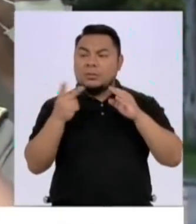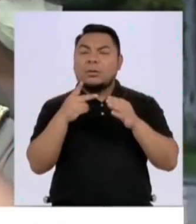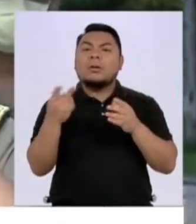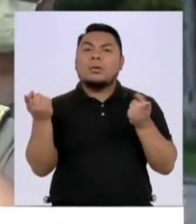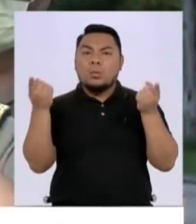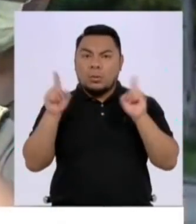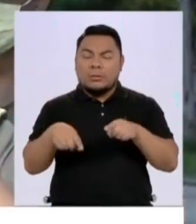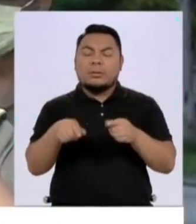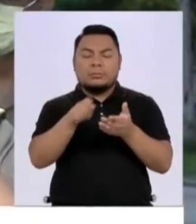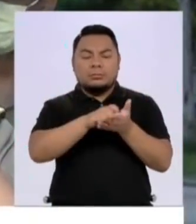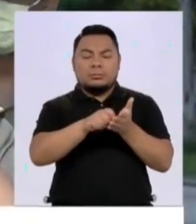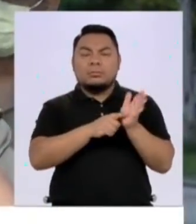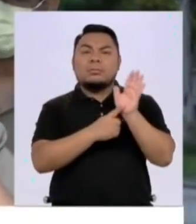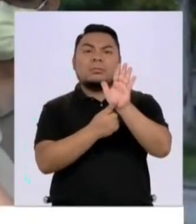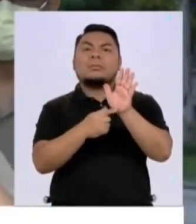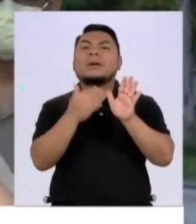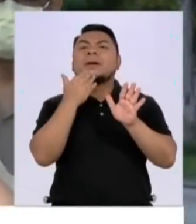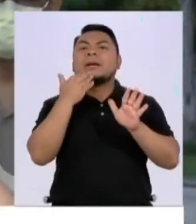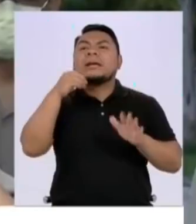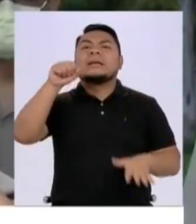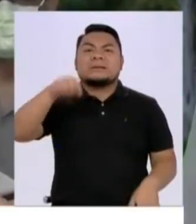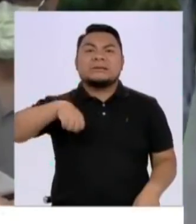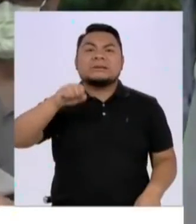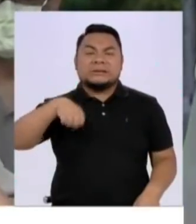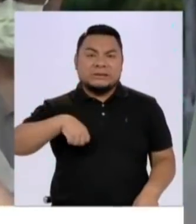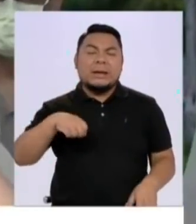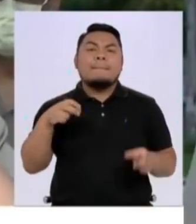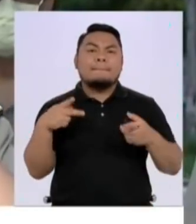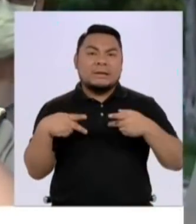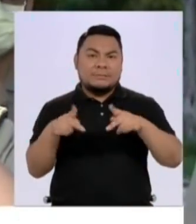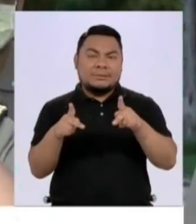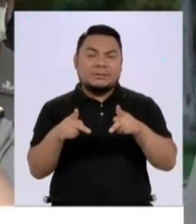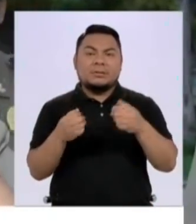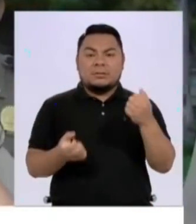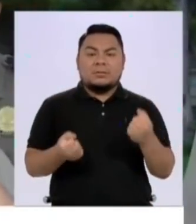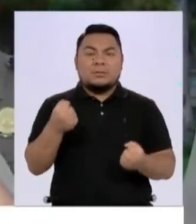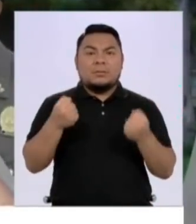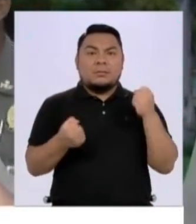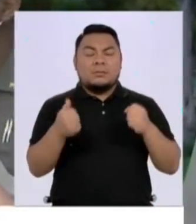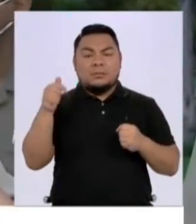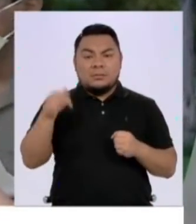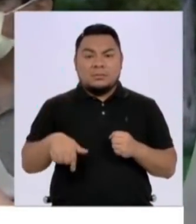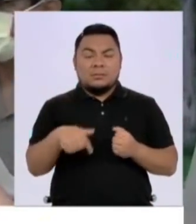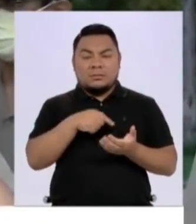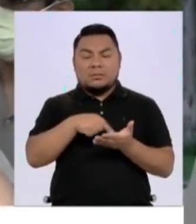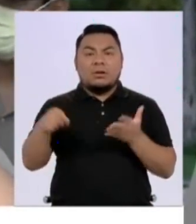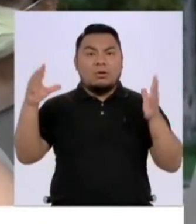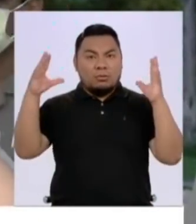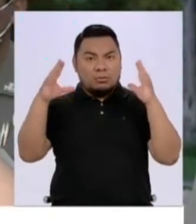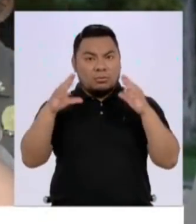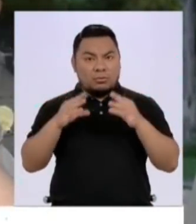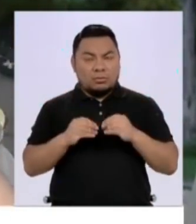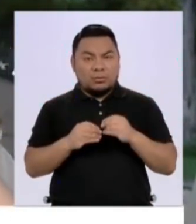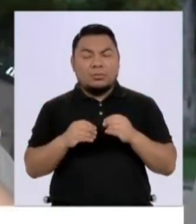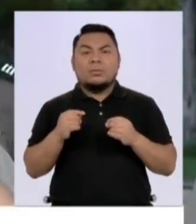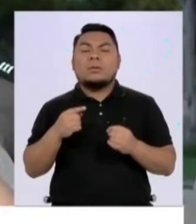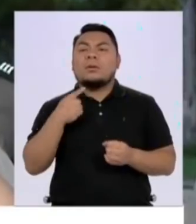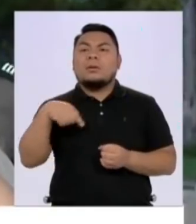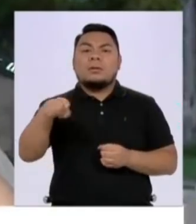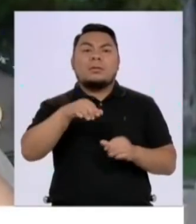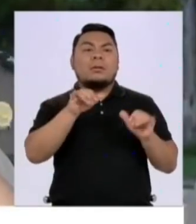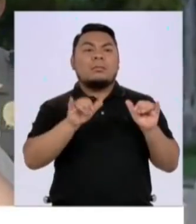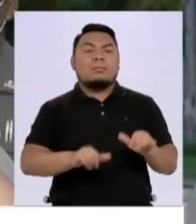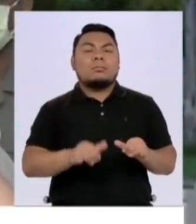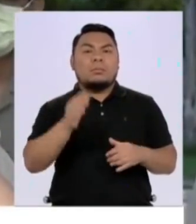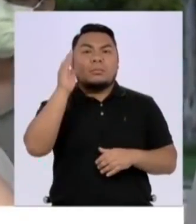especifica quiénes están autorizados a transitar durante estas horas de inmovilización